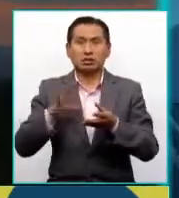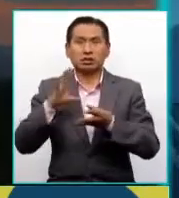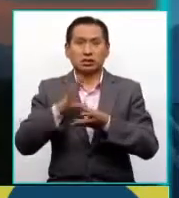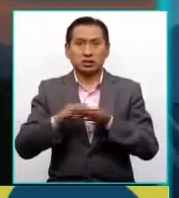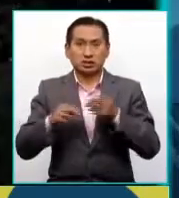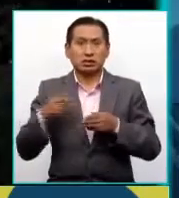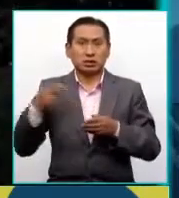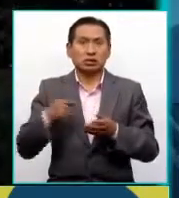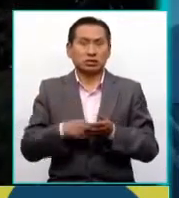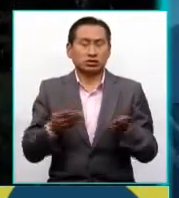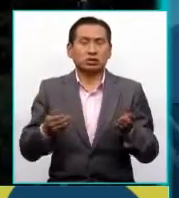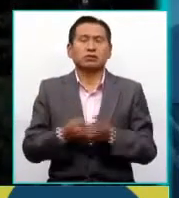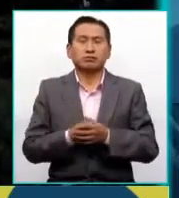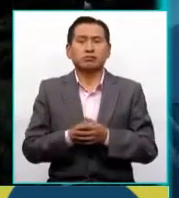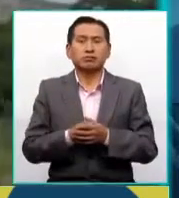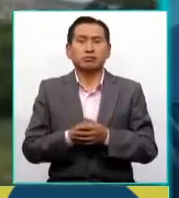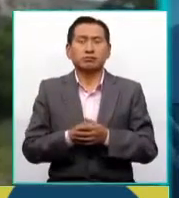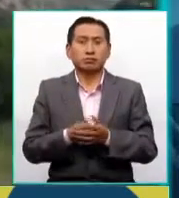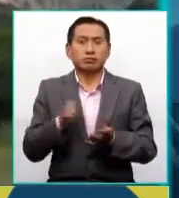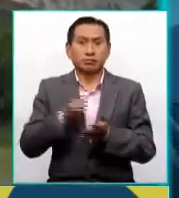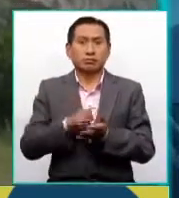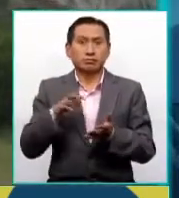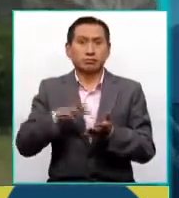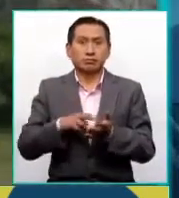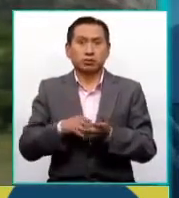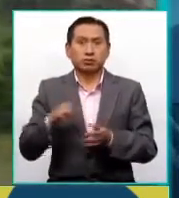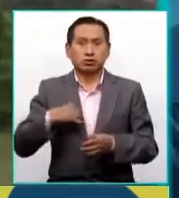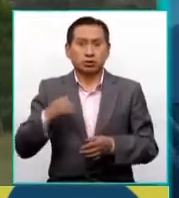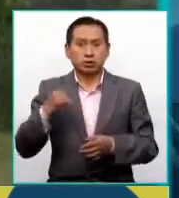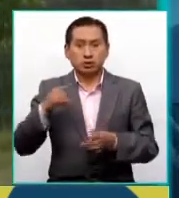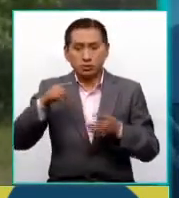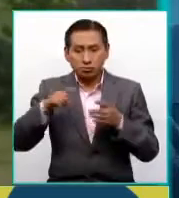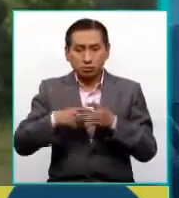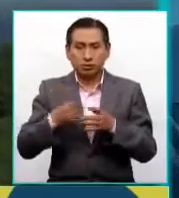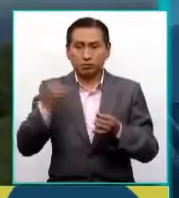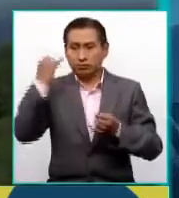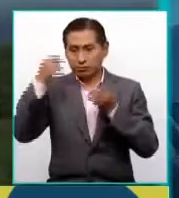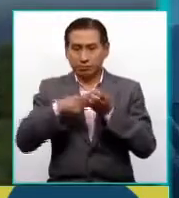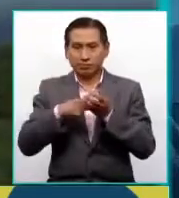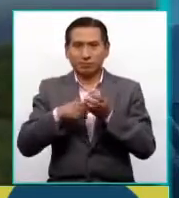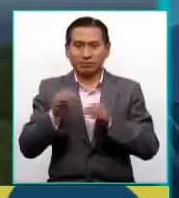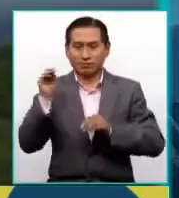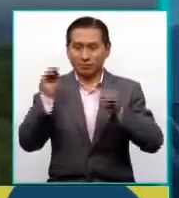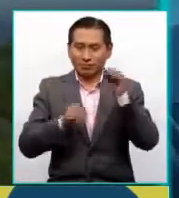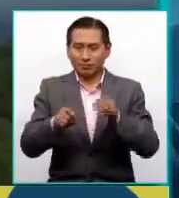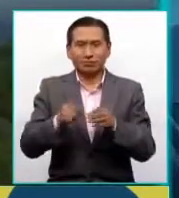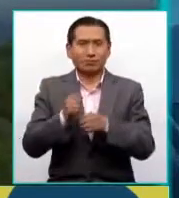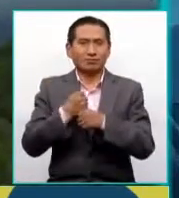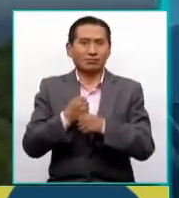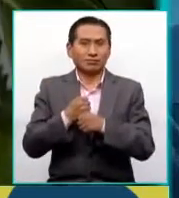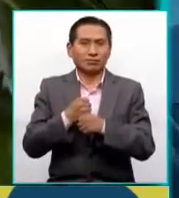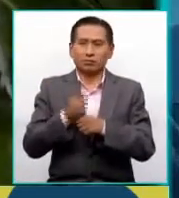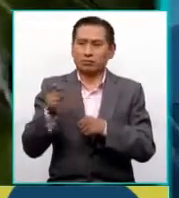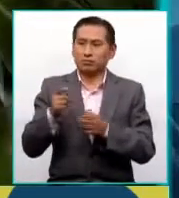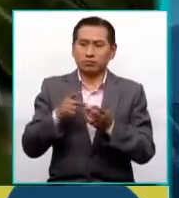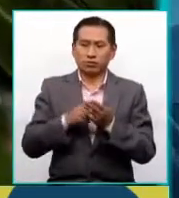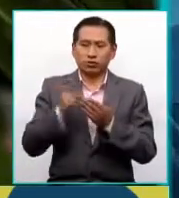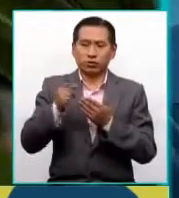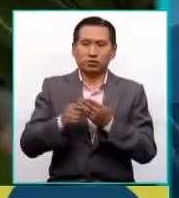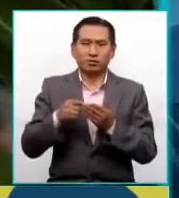eso, ¿no? Es así que empecé a componer en un programa que se llama Ableton